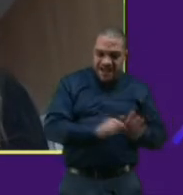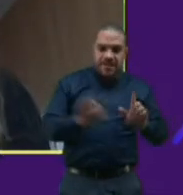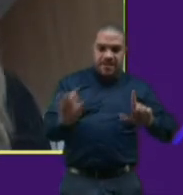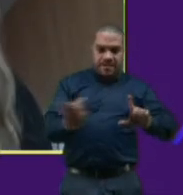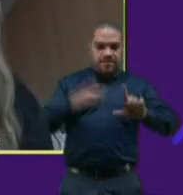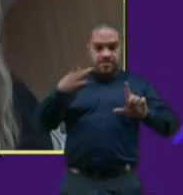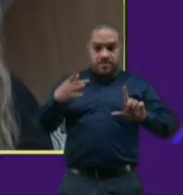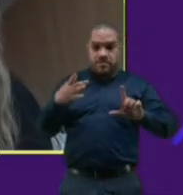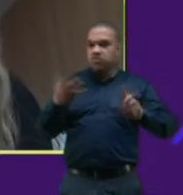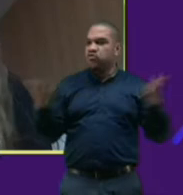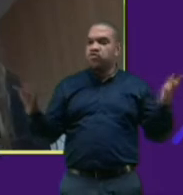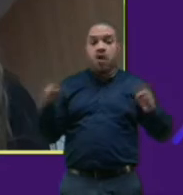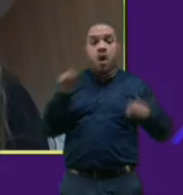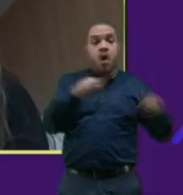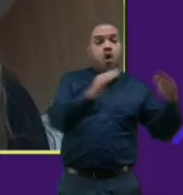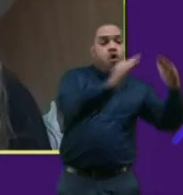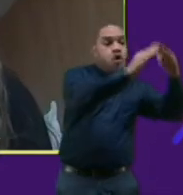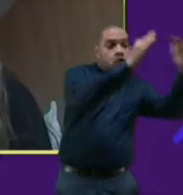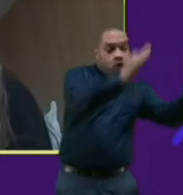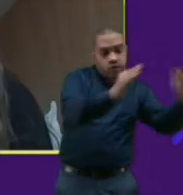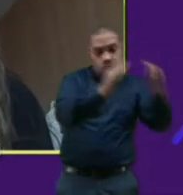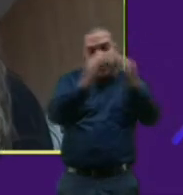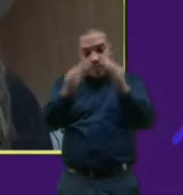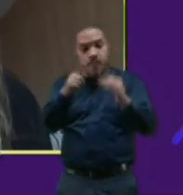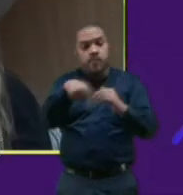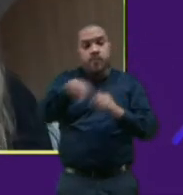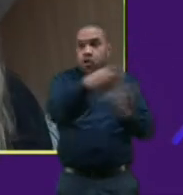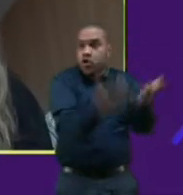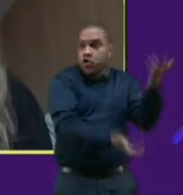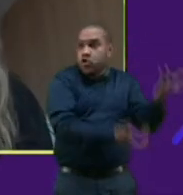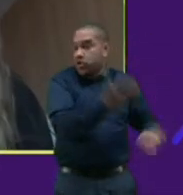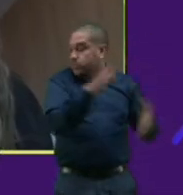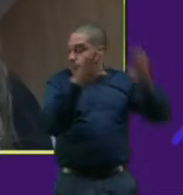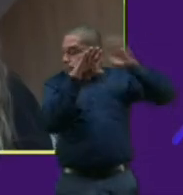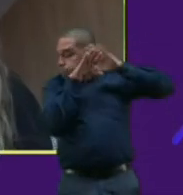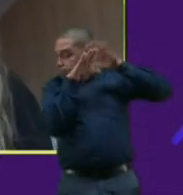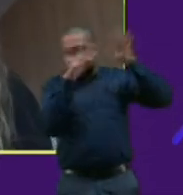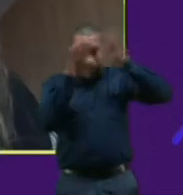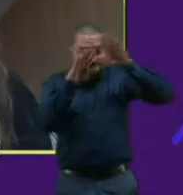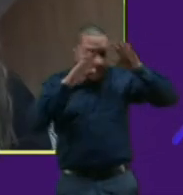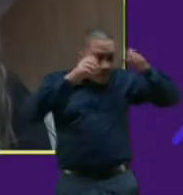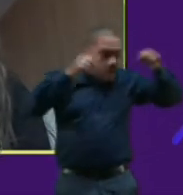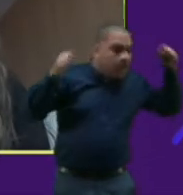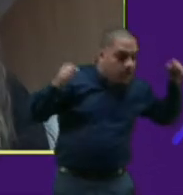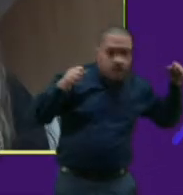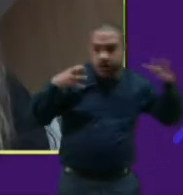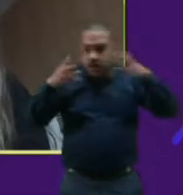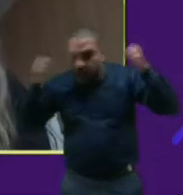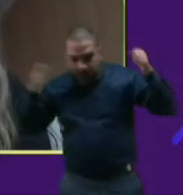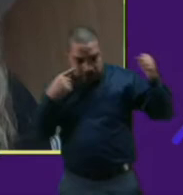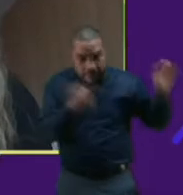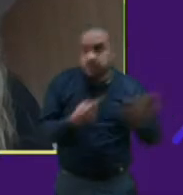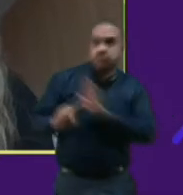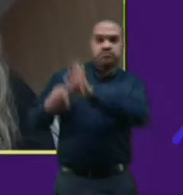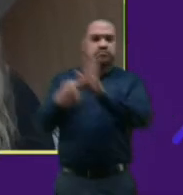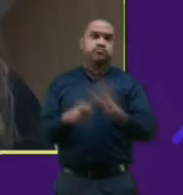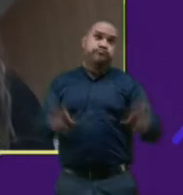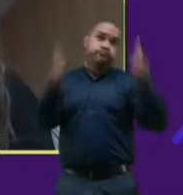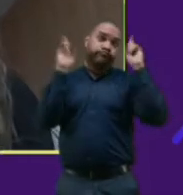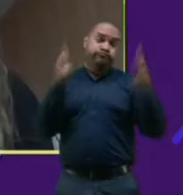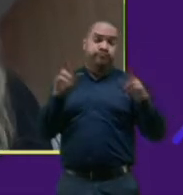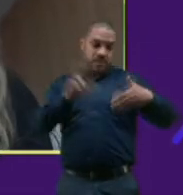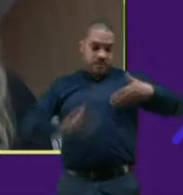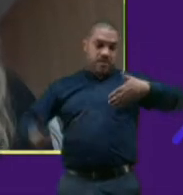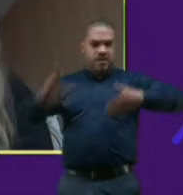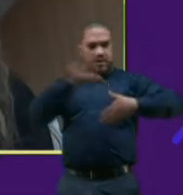ocultas. Nuestra misión a largo plazo es convertirnos en el grupo de restaurantes virtuales más grandes de Latinoamérica.